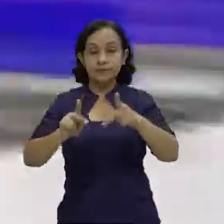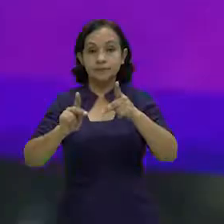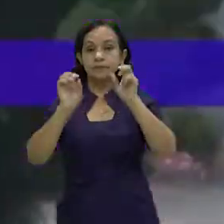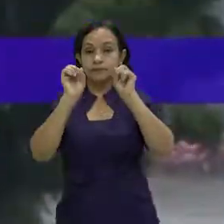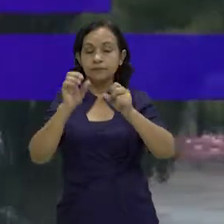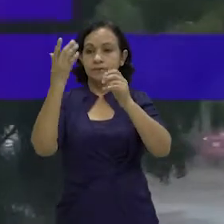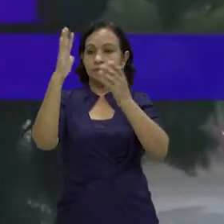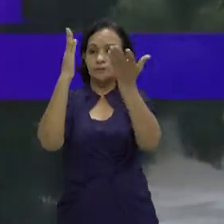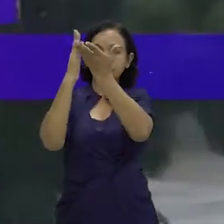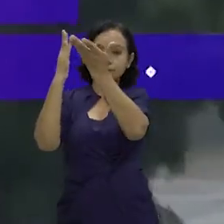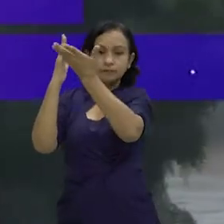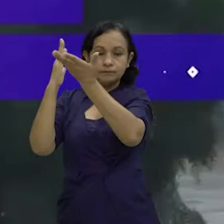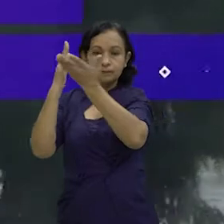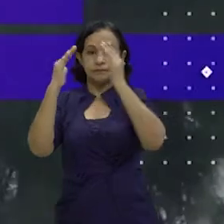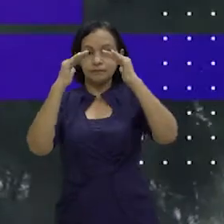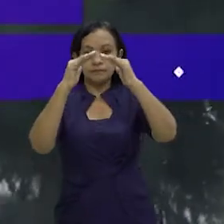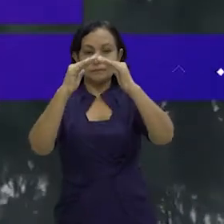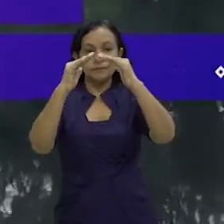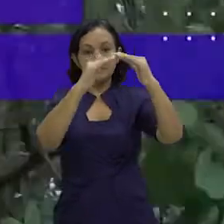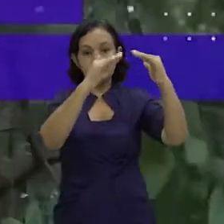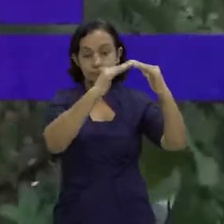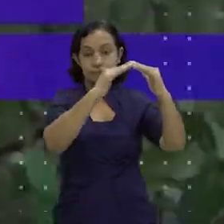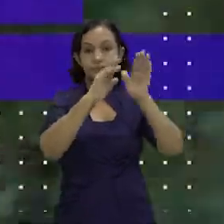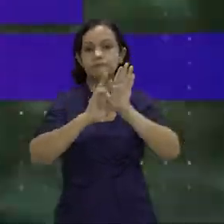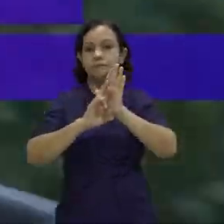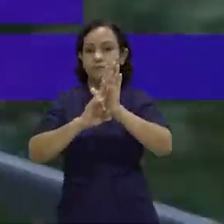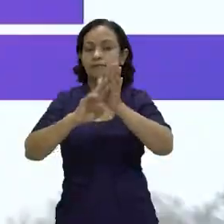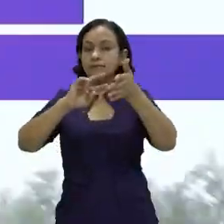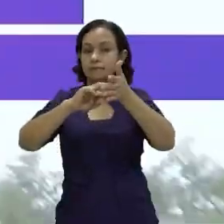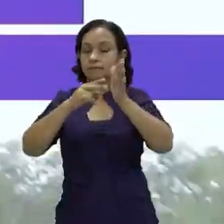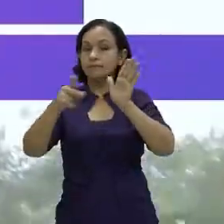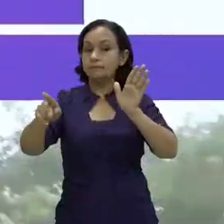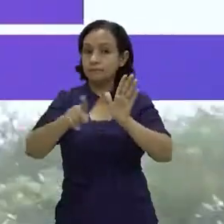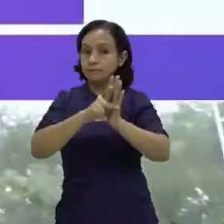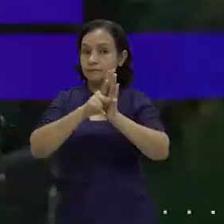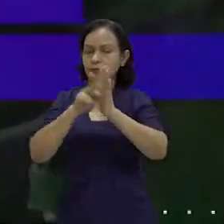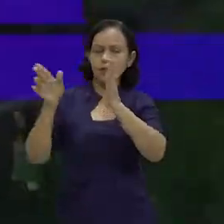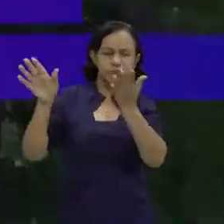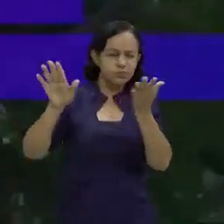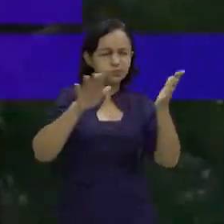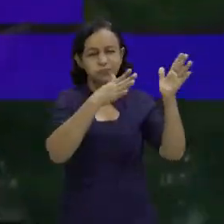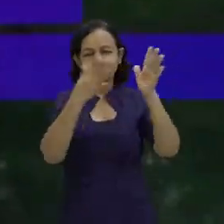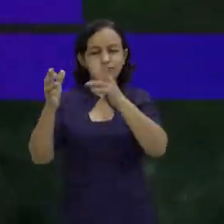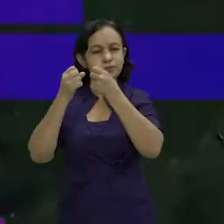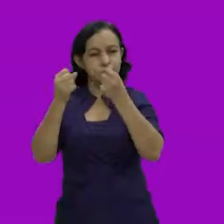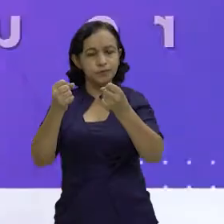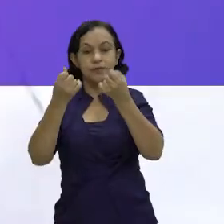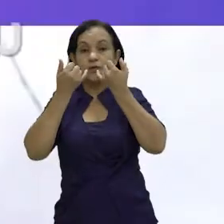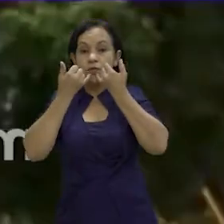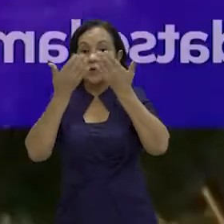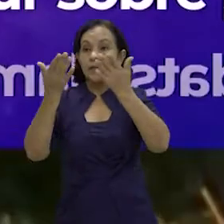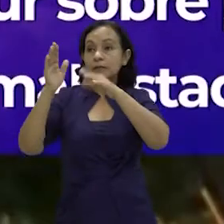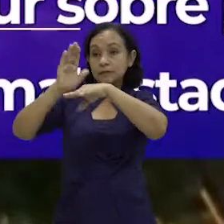personas. Podemos los árboles que estén sobre los pechos de las viviendas y que representen un peligro al momento de una ráfaga de fuerte viento.